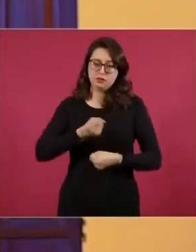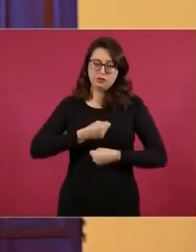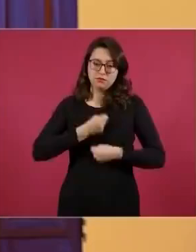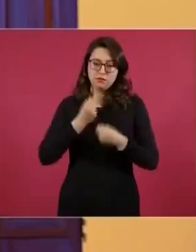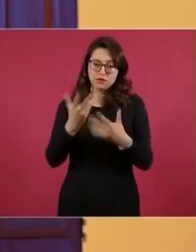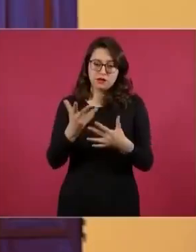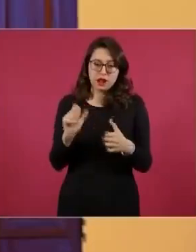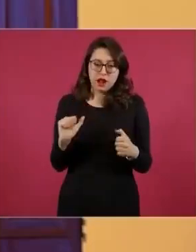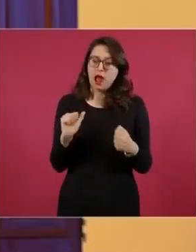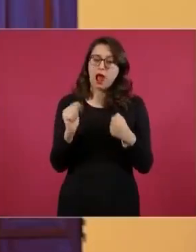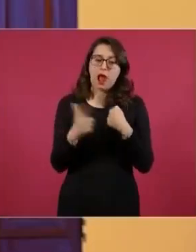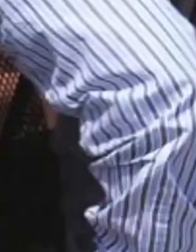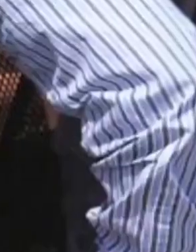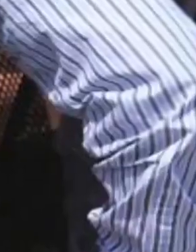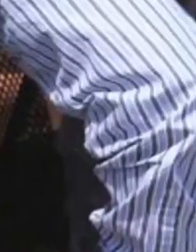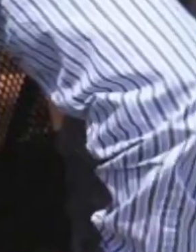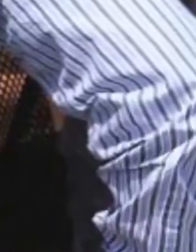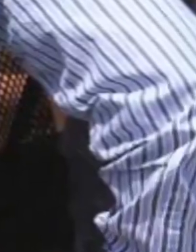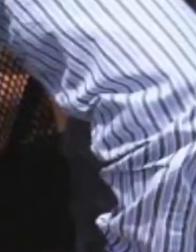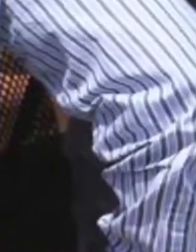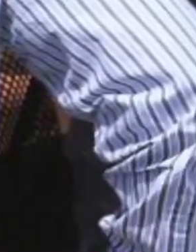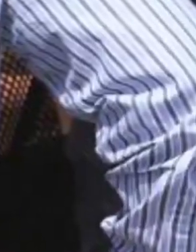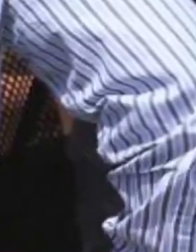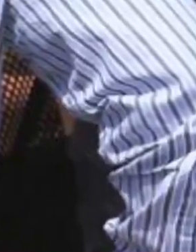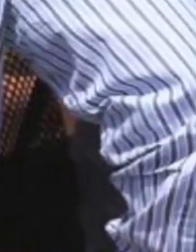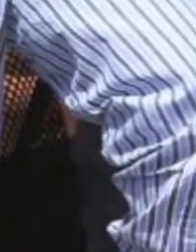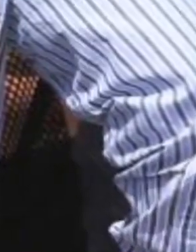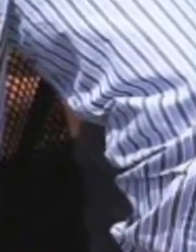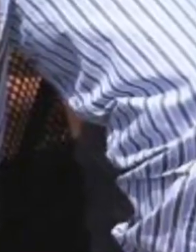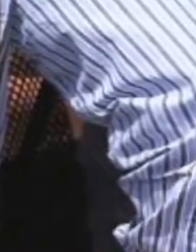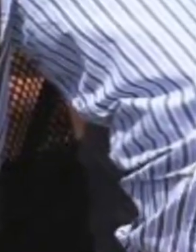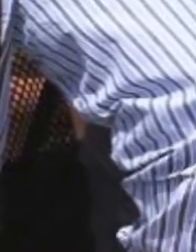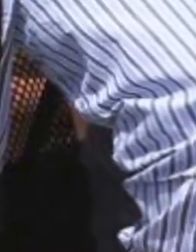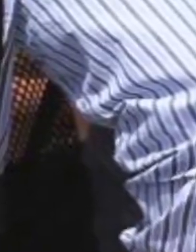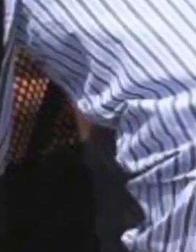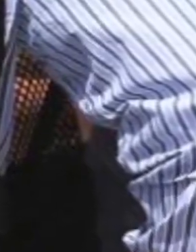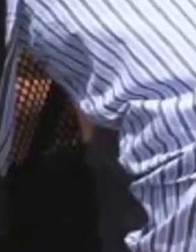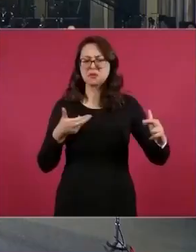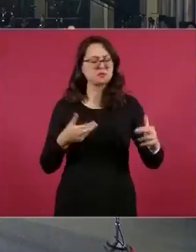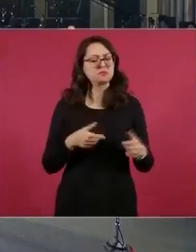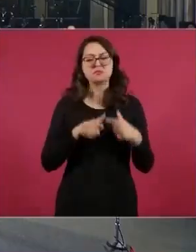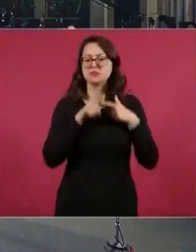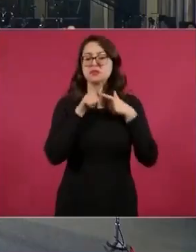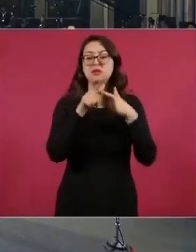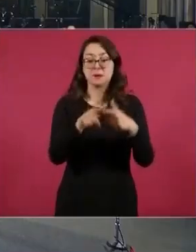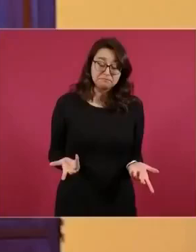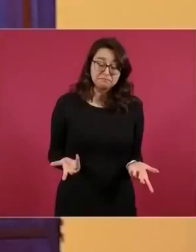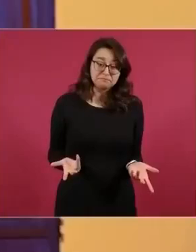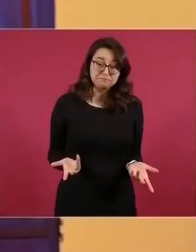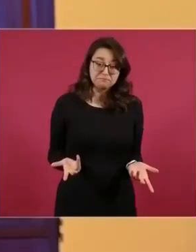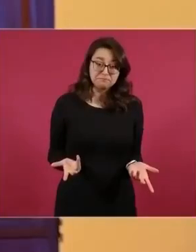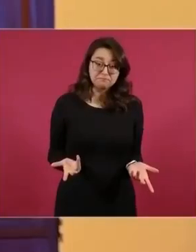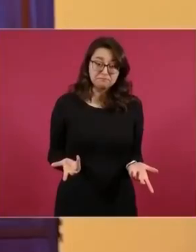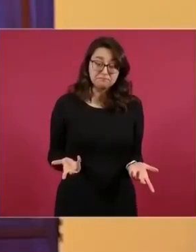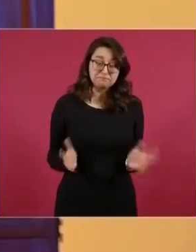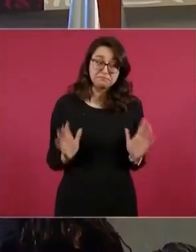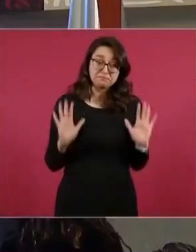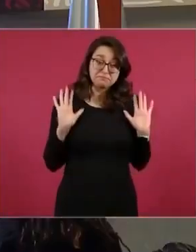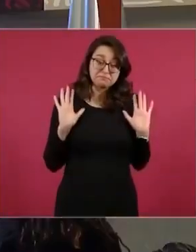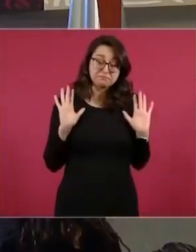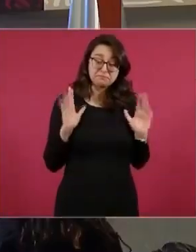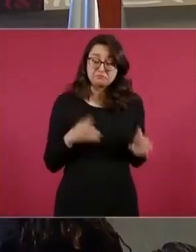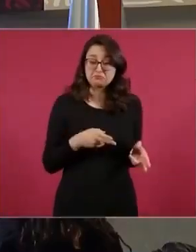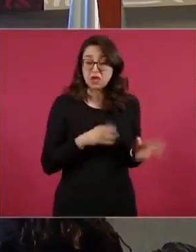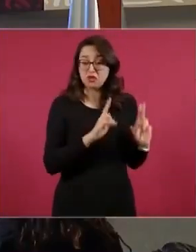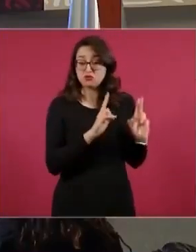crimen organizado fue cerrada por la Administración de Control de Drogas, la DEA, por sus siglas en inglés, al no encontrarse relación directa del mandatario